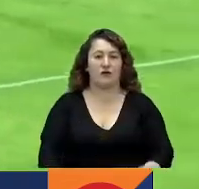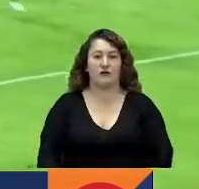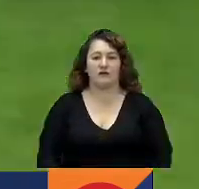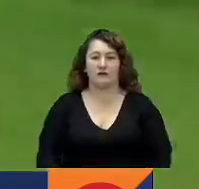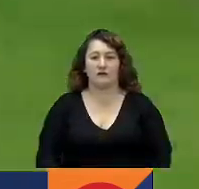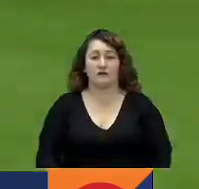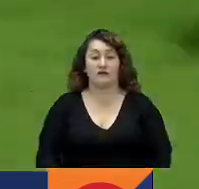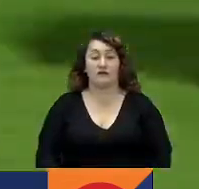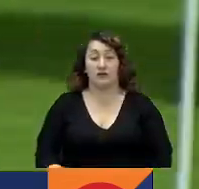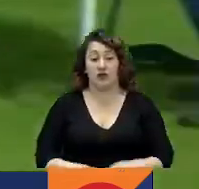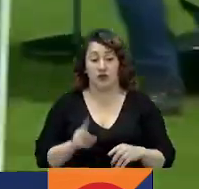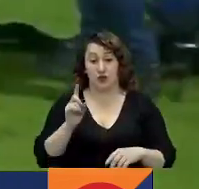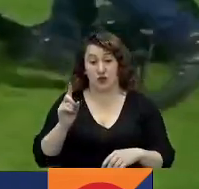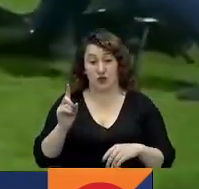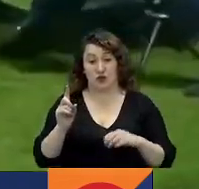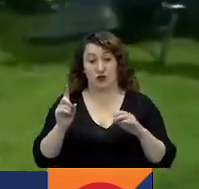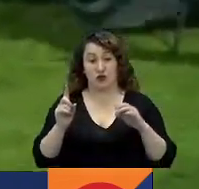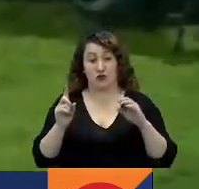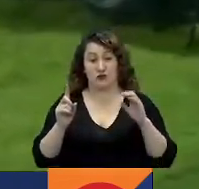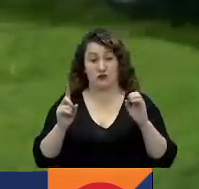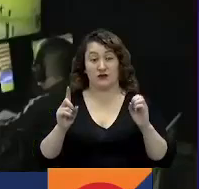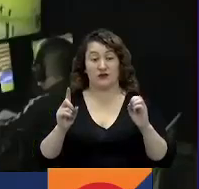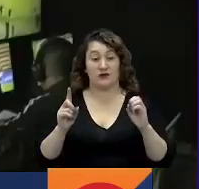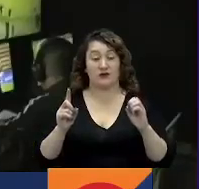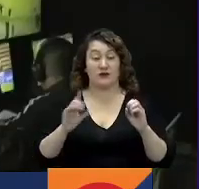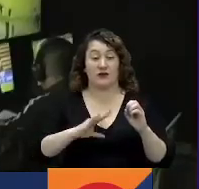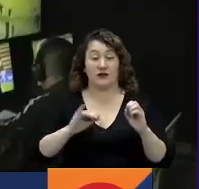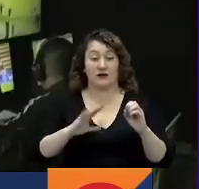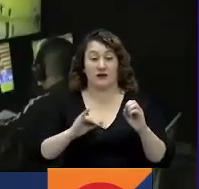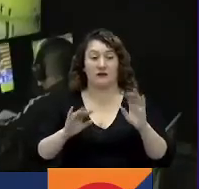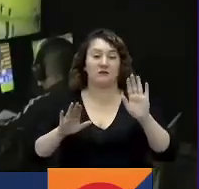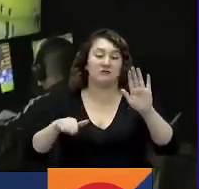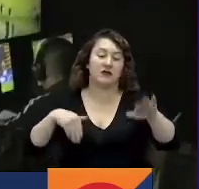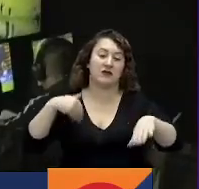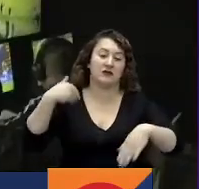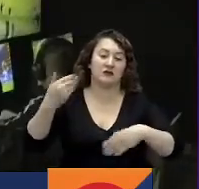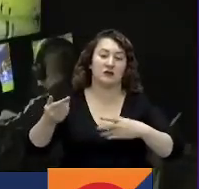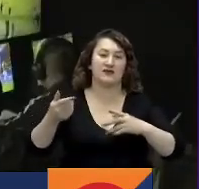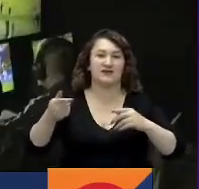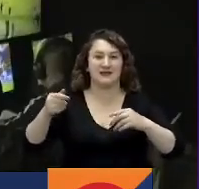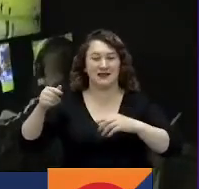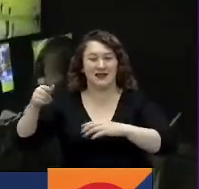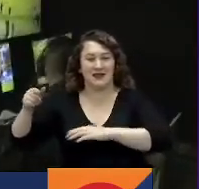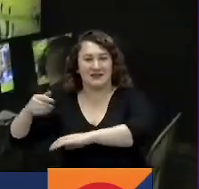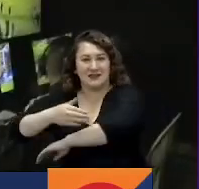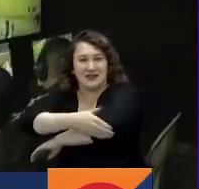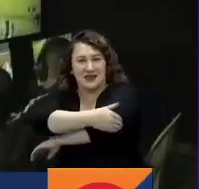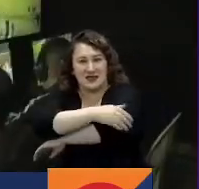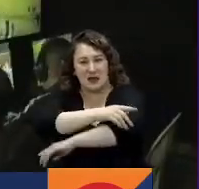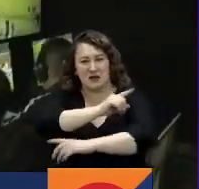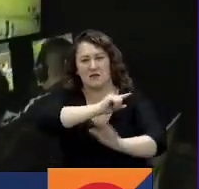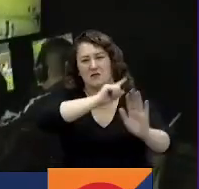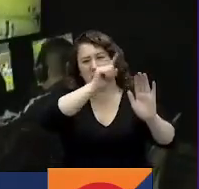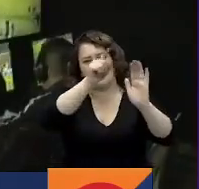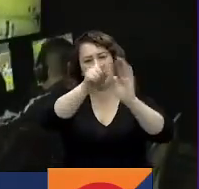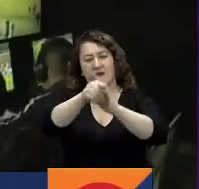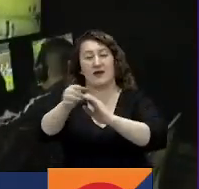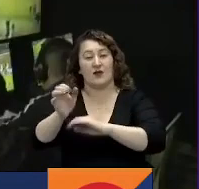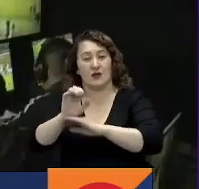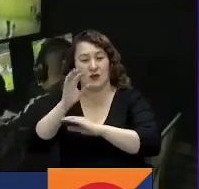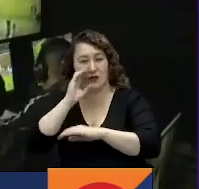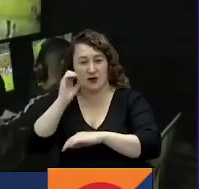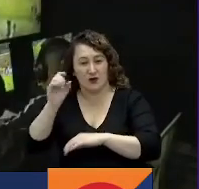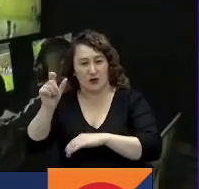Viveros. 1-0 para el Deportivo Cali en el Estadio Libertad. Luego tiro de esquina, Congo que bloquea al ecuatoriano Jofré